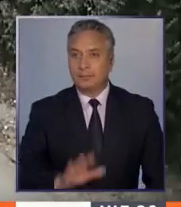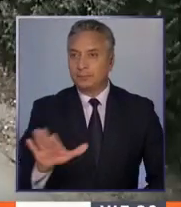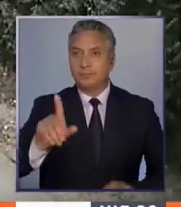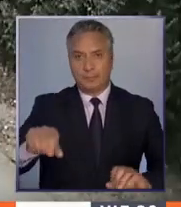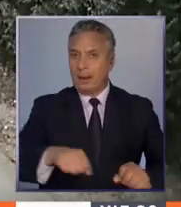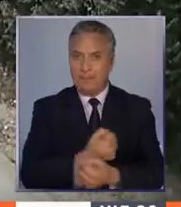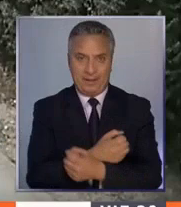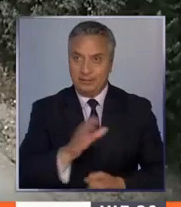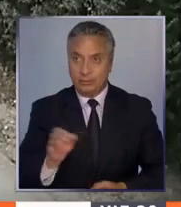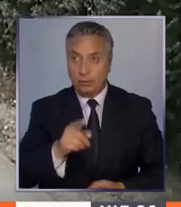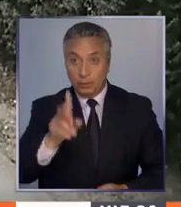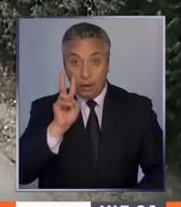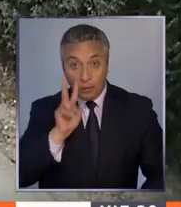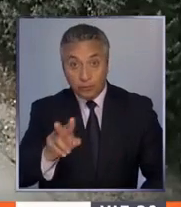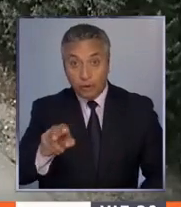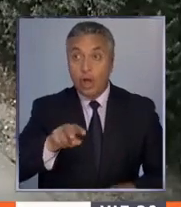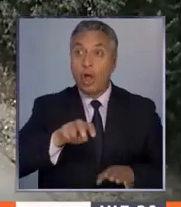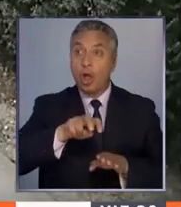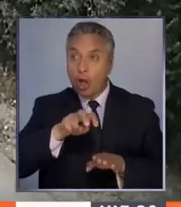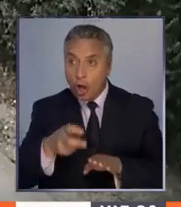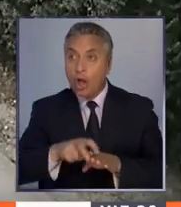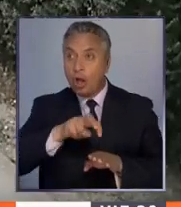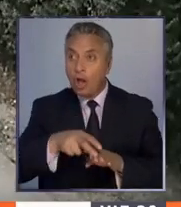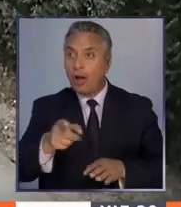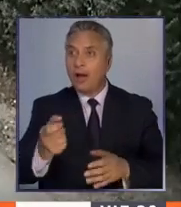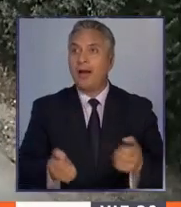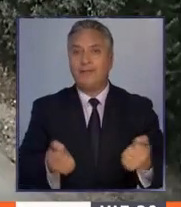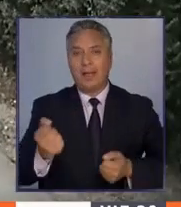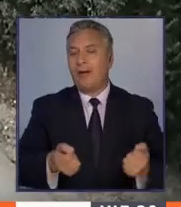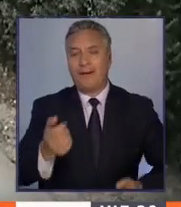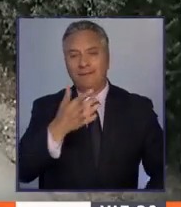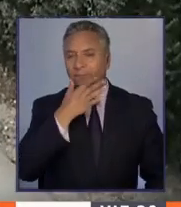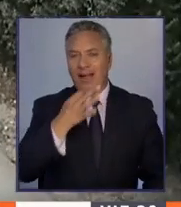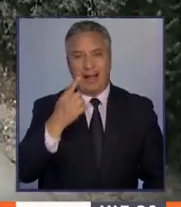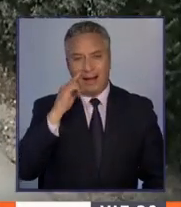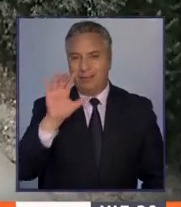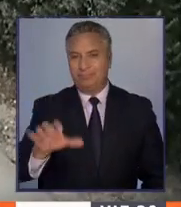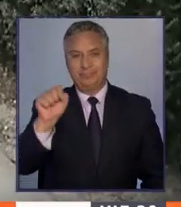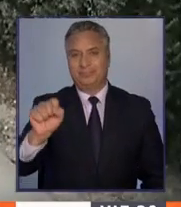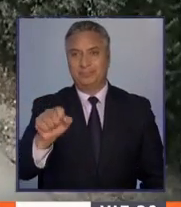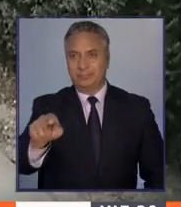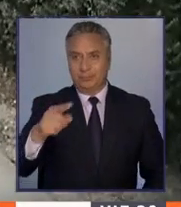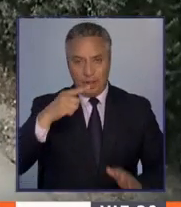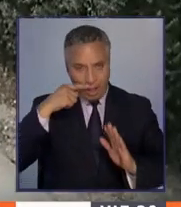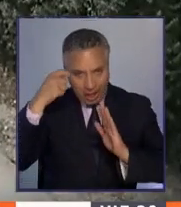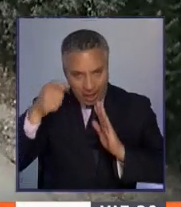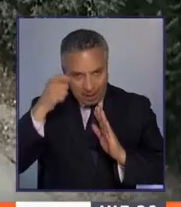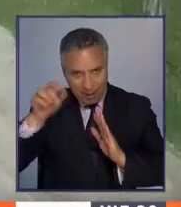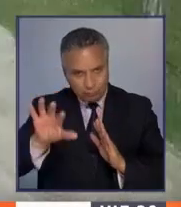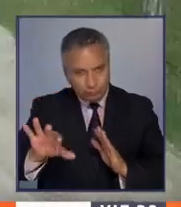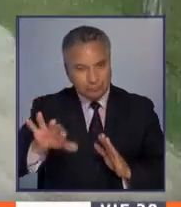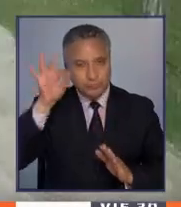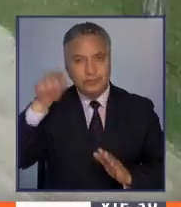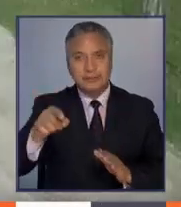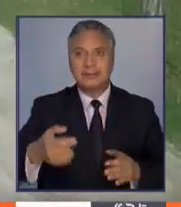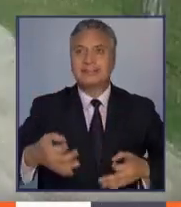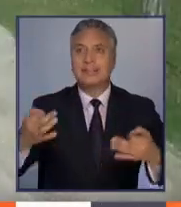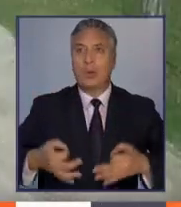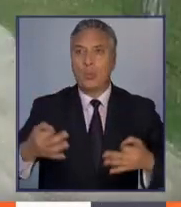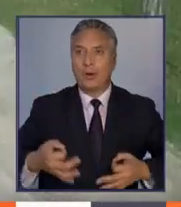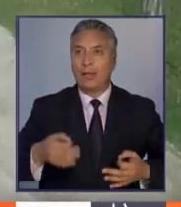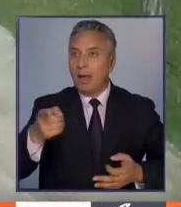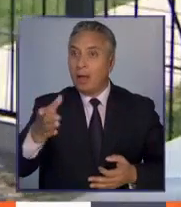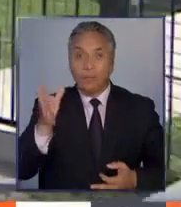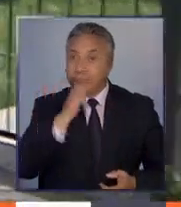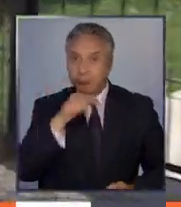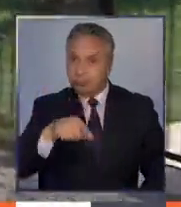¿Notó algo? Su cojera y su vehículo fueron clave para identificarlo. Todo registrado a través de estas cámaras de seguridad que no están aquí por